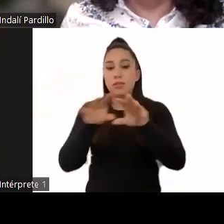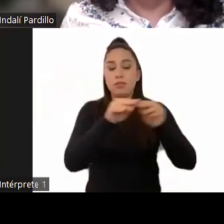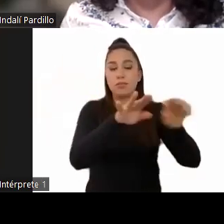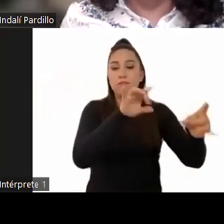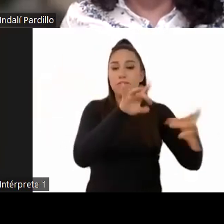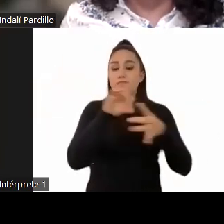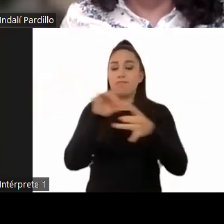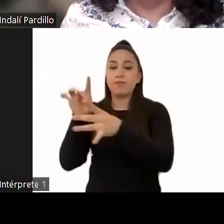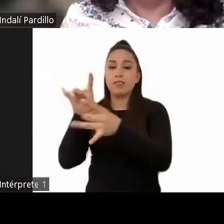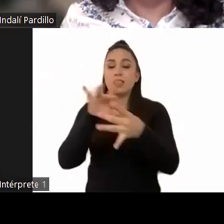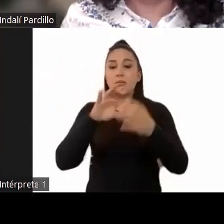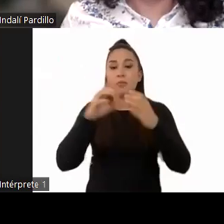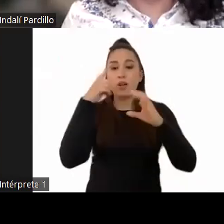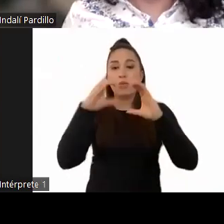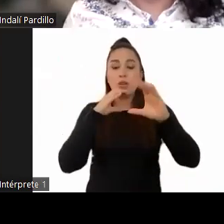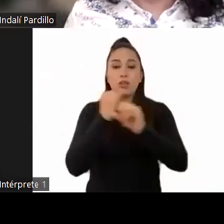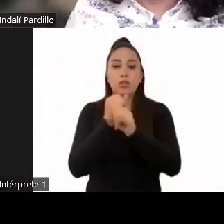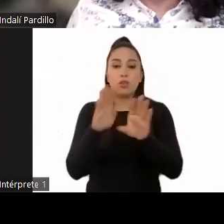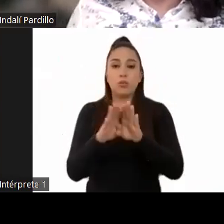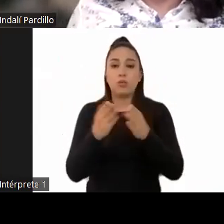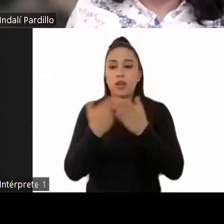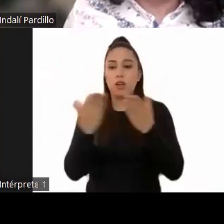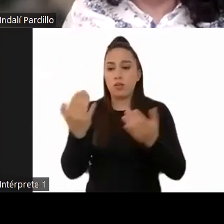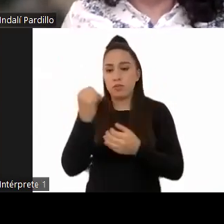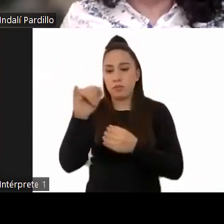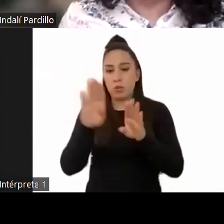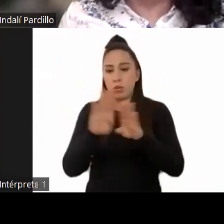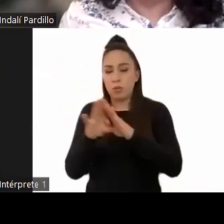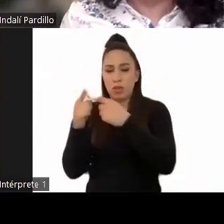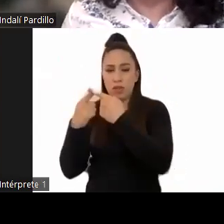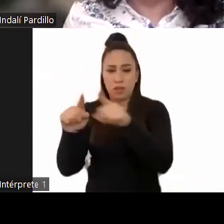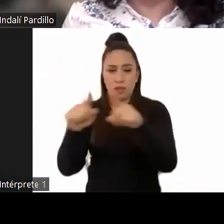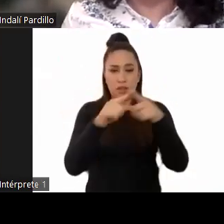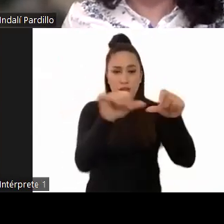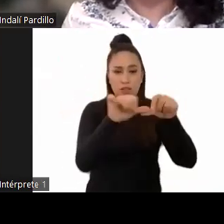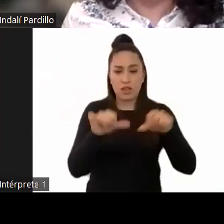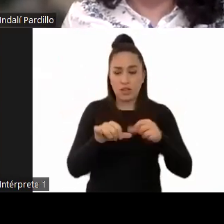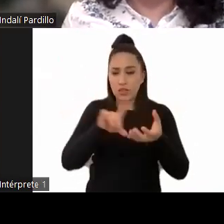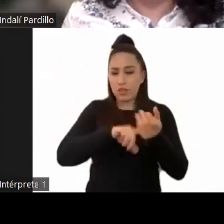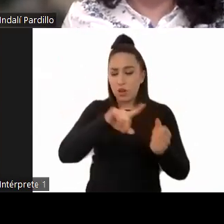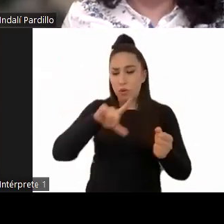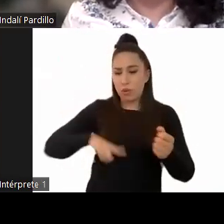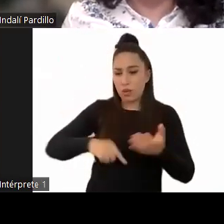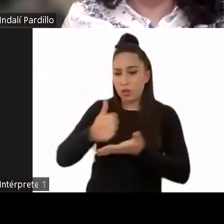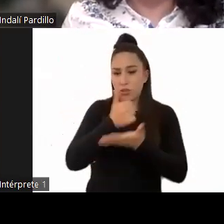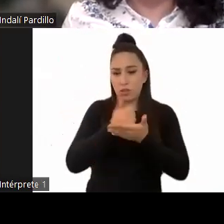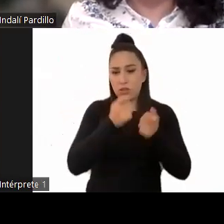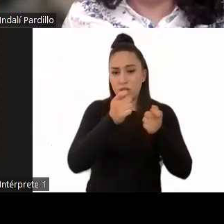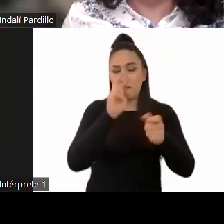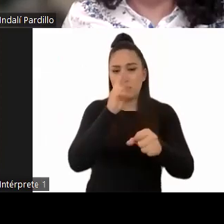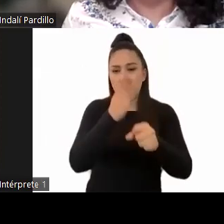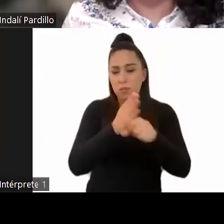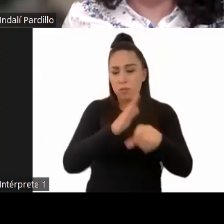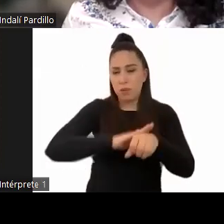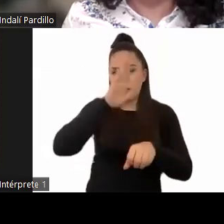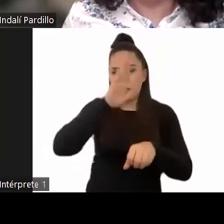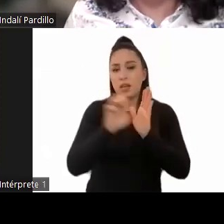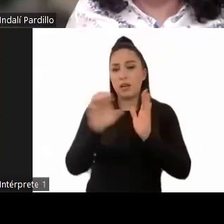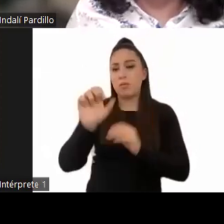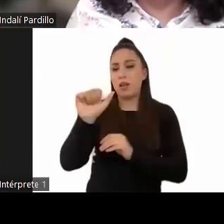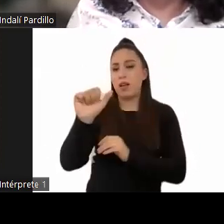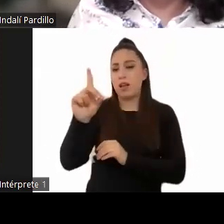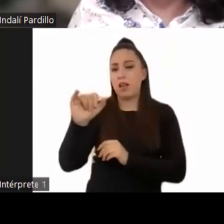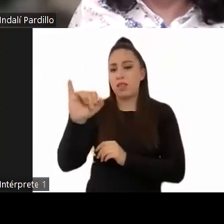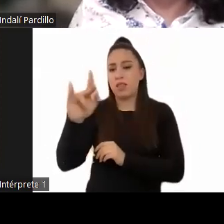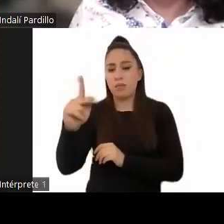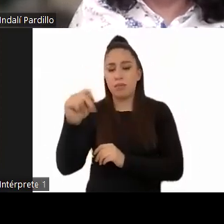que se pretenden otorgar a diversos organismos de la administración pública, por ejemplo, a la Agencia Digital de Innovación Pública de la Ciudad